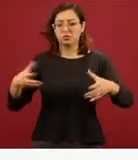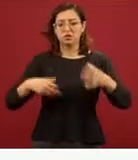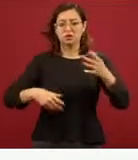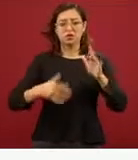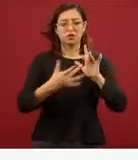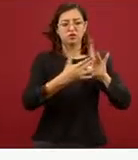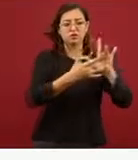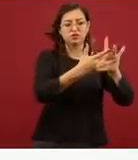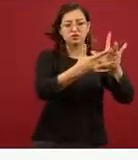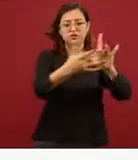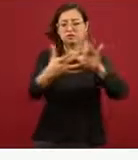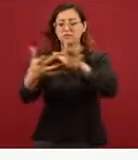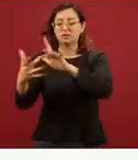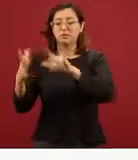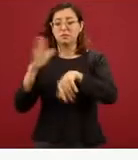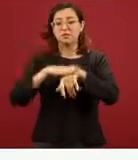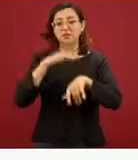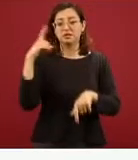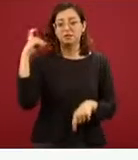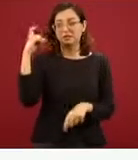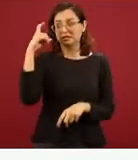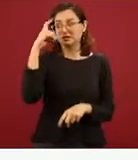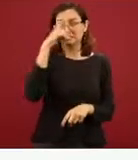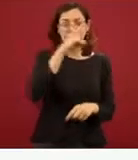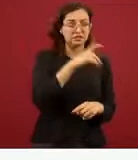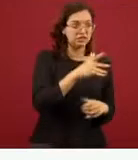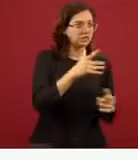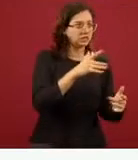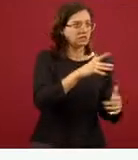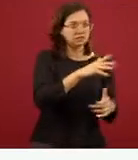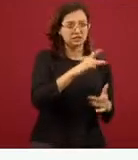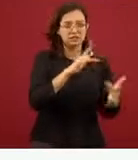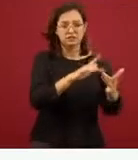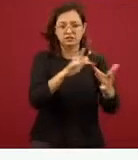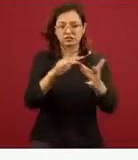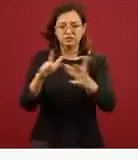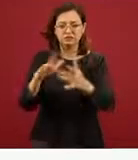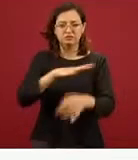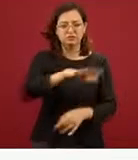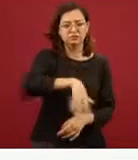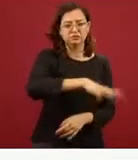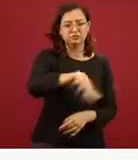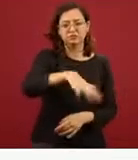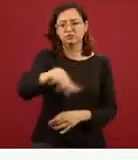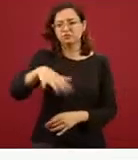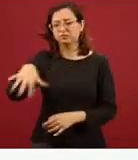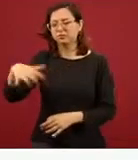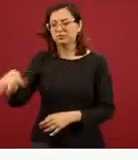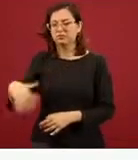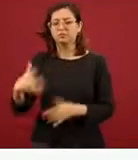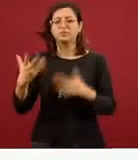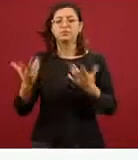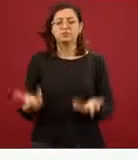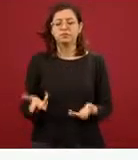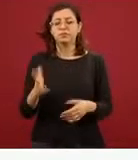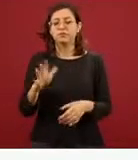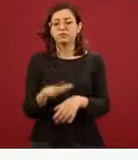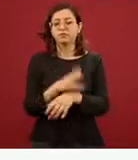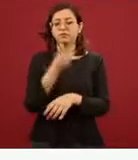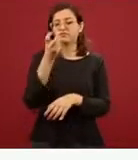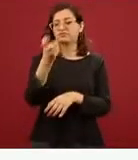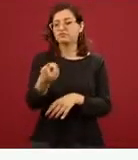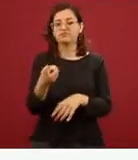los contactos. Y esta es la única razón por la que, de acuerdo al plan, se pasa de las medidas